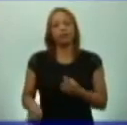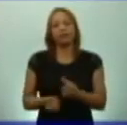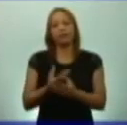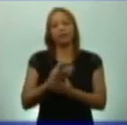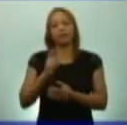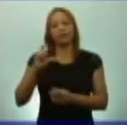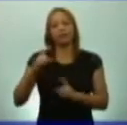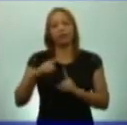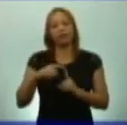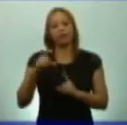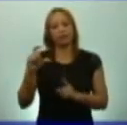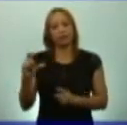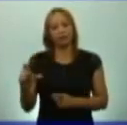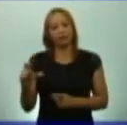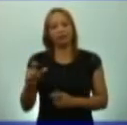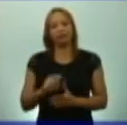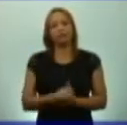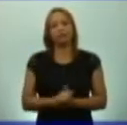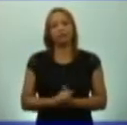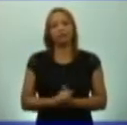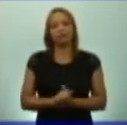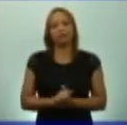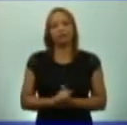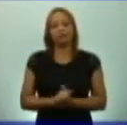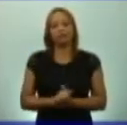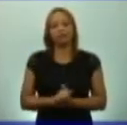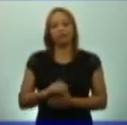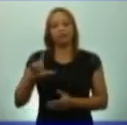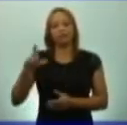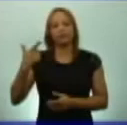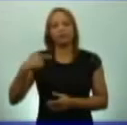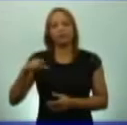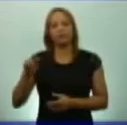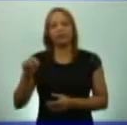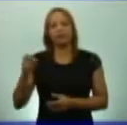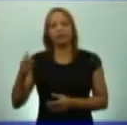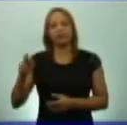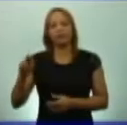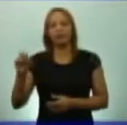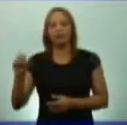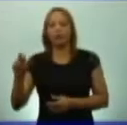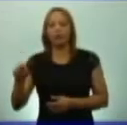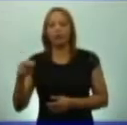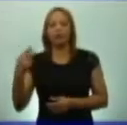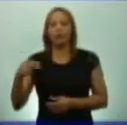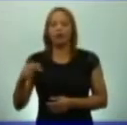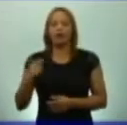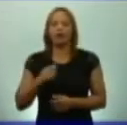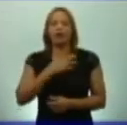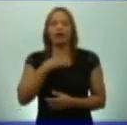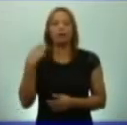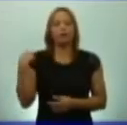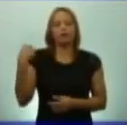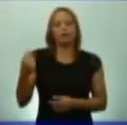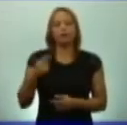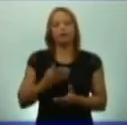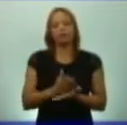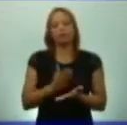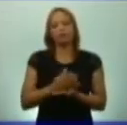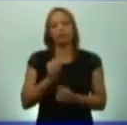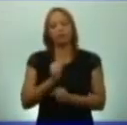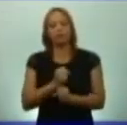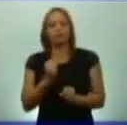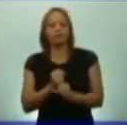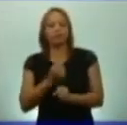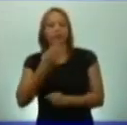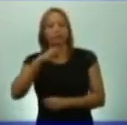Creación de la CTC revolucionaria. Lázaro Peña González, capitán de la clase obrera cubana. La